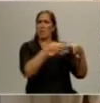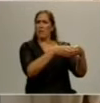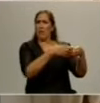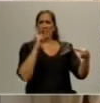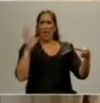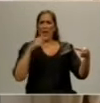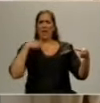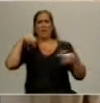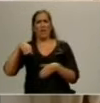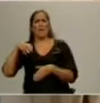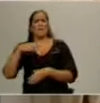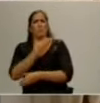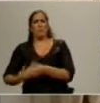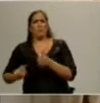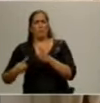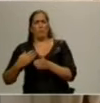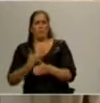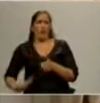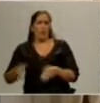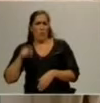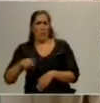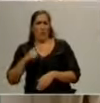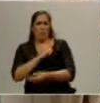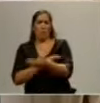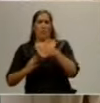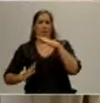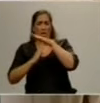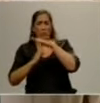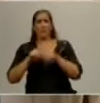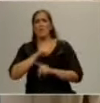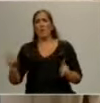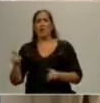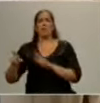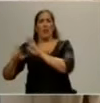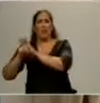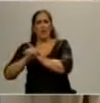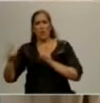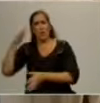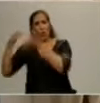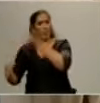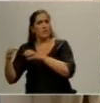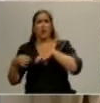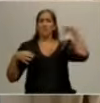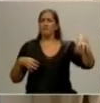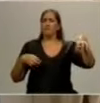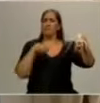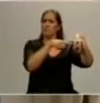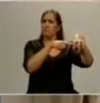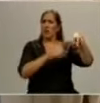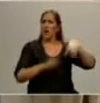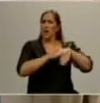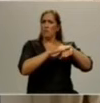del Poder Legislativo, ni del Poder Judicial. Es precisamente eso, un ministerio extrapoder. En ese